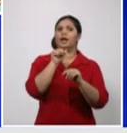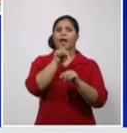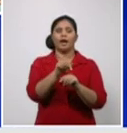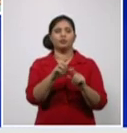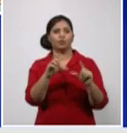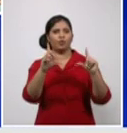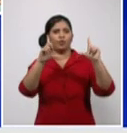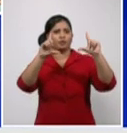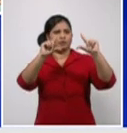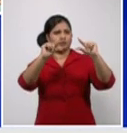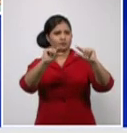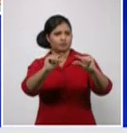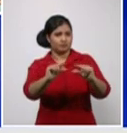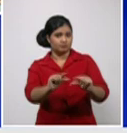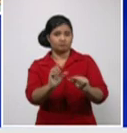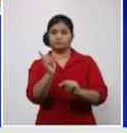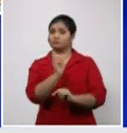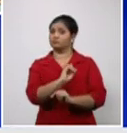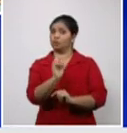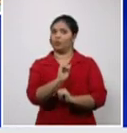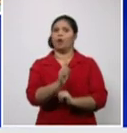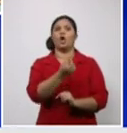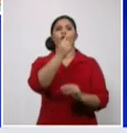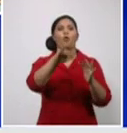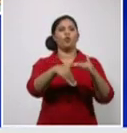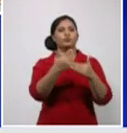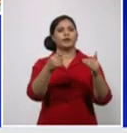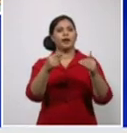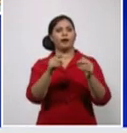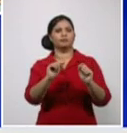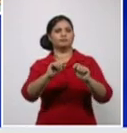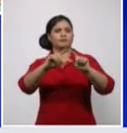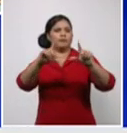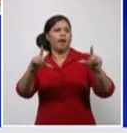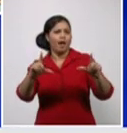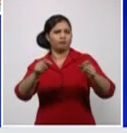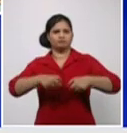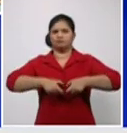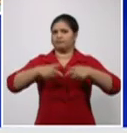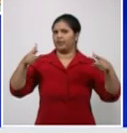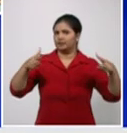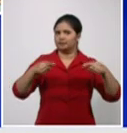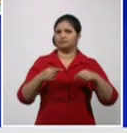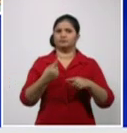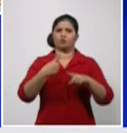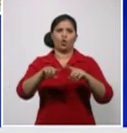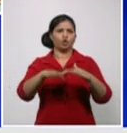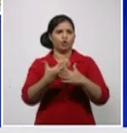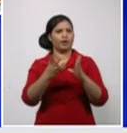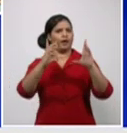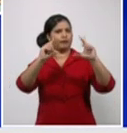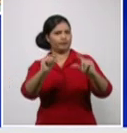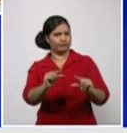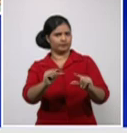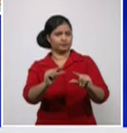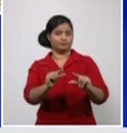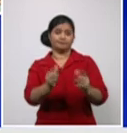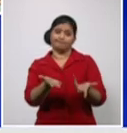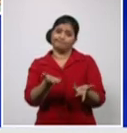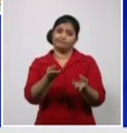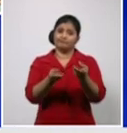una manera importante, y se mantiene la provincia de La Granma con una tasa